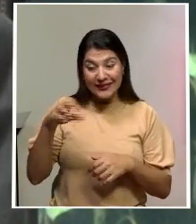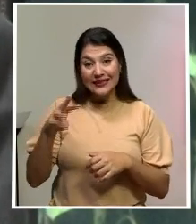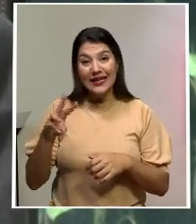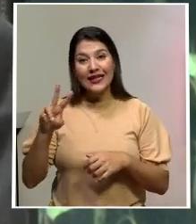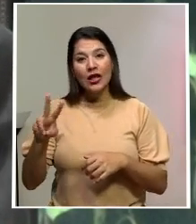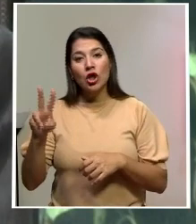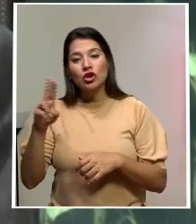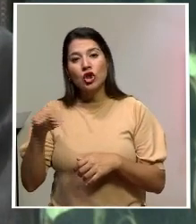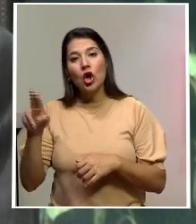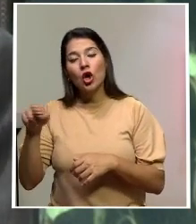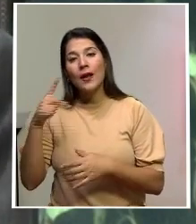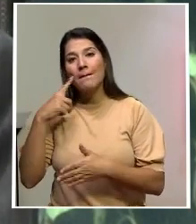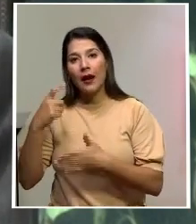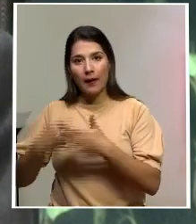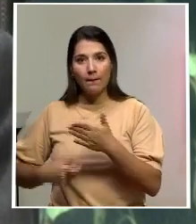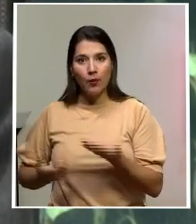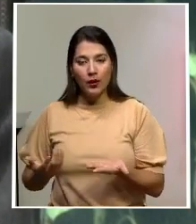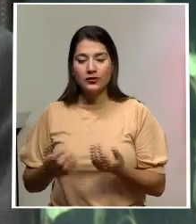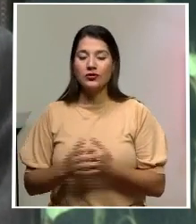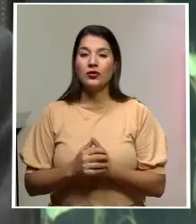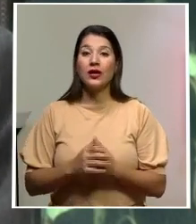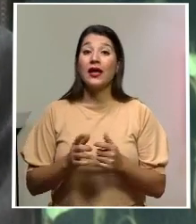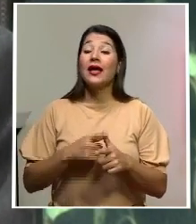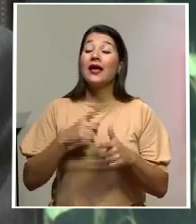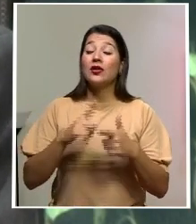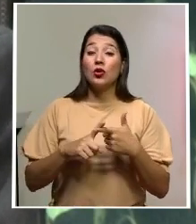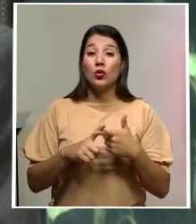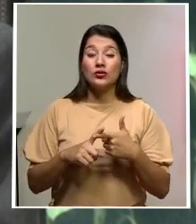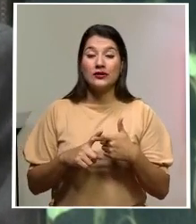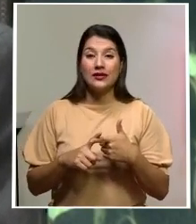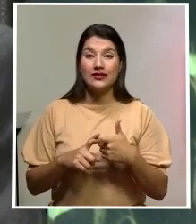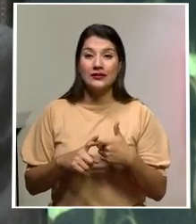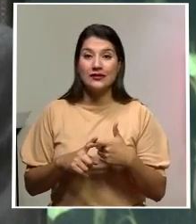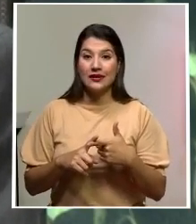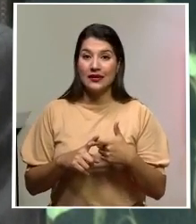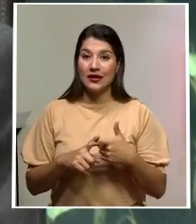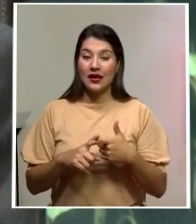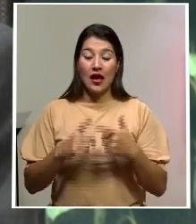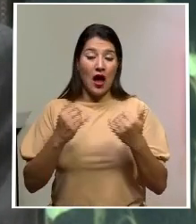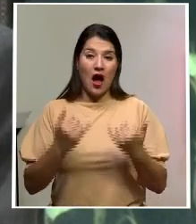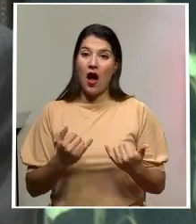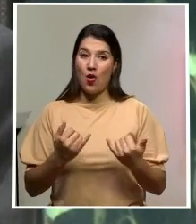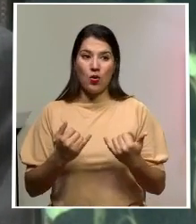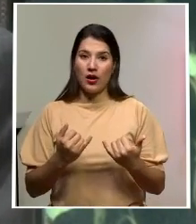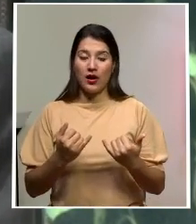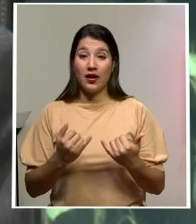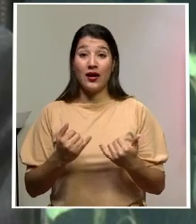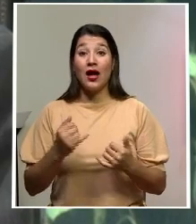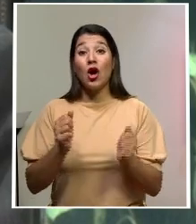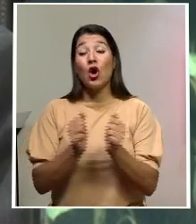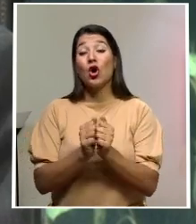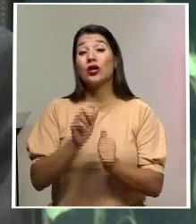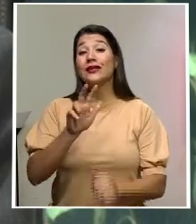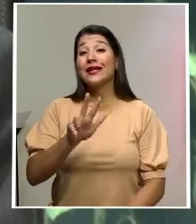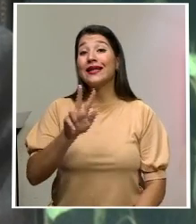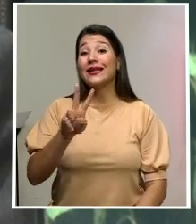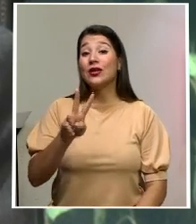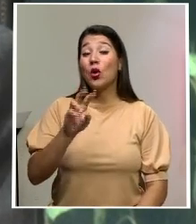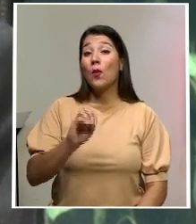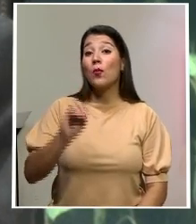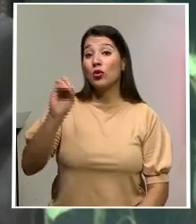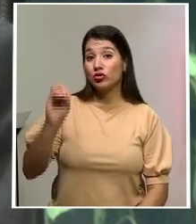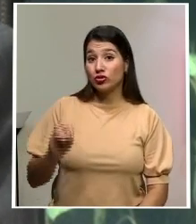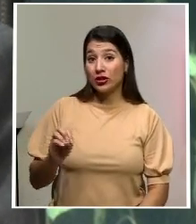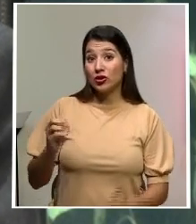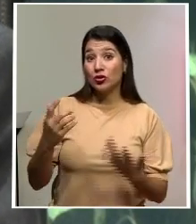ejemplo, deuda PIB que tiene en este momento el gobierno sobre los hombros de Costa Rica, es que el 82% ya está en el